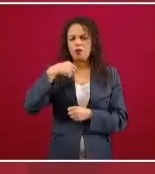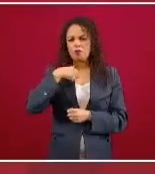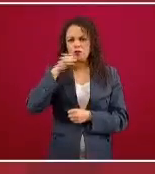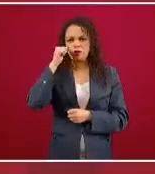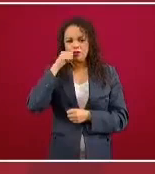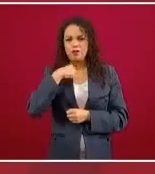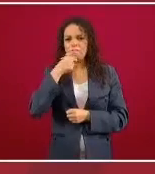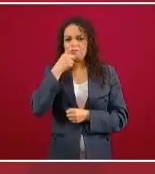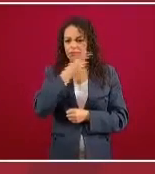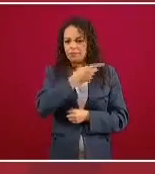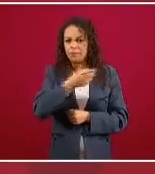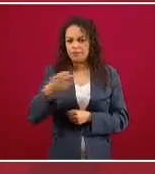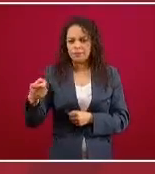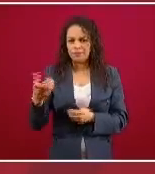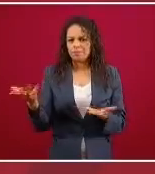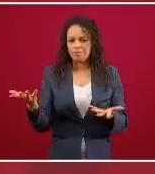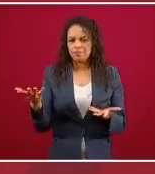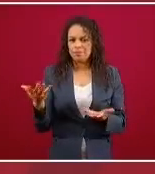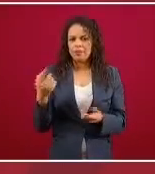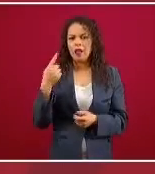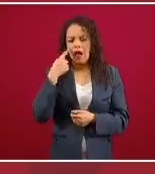díganos, a ver usted